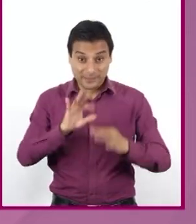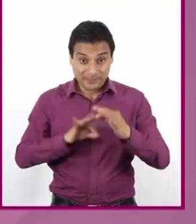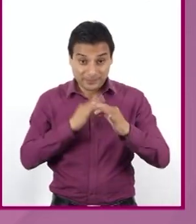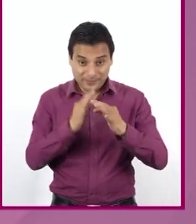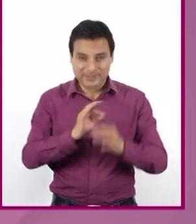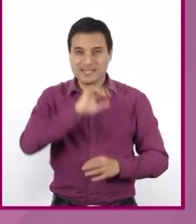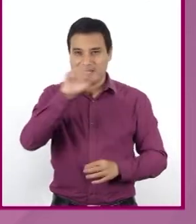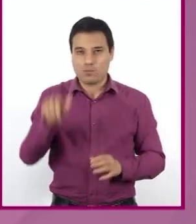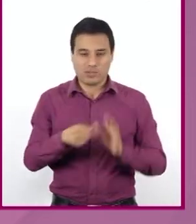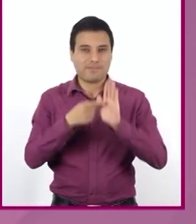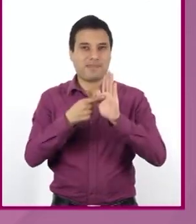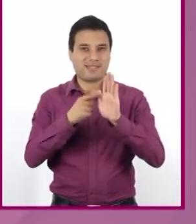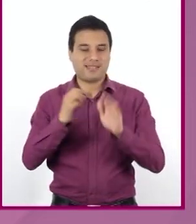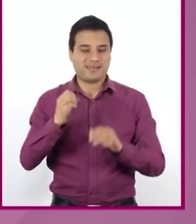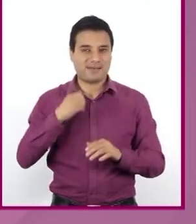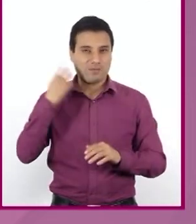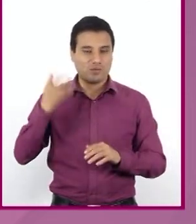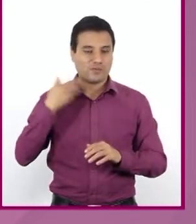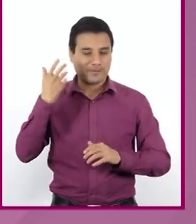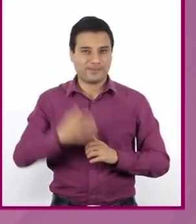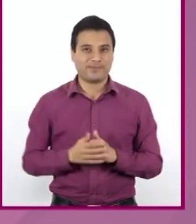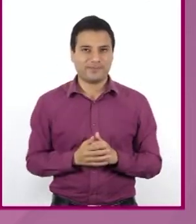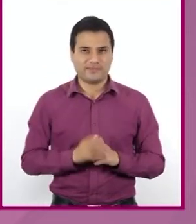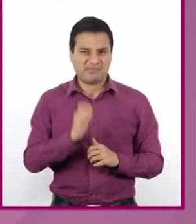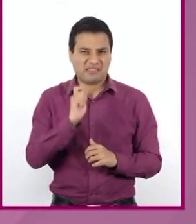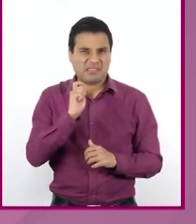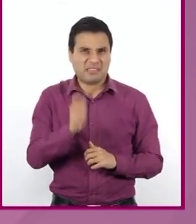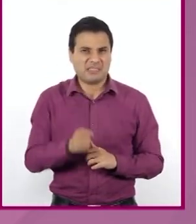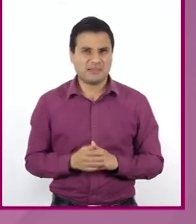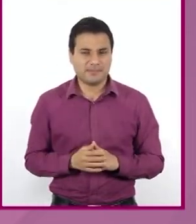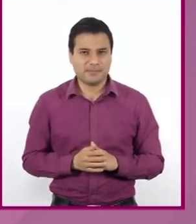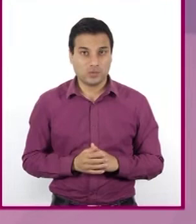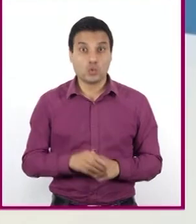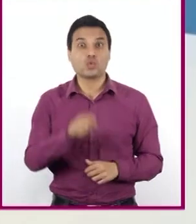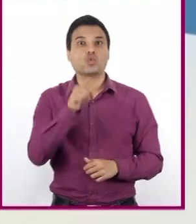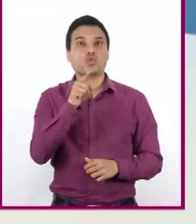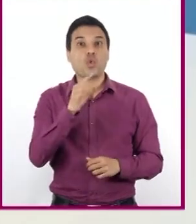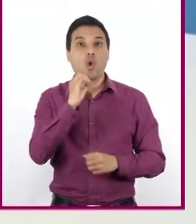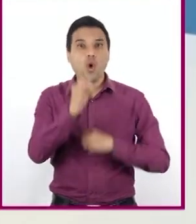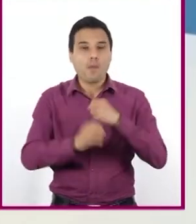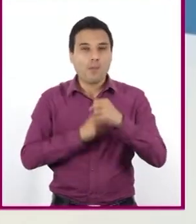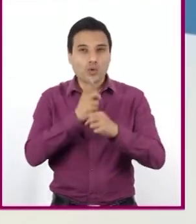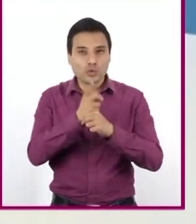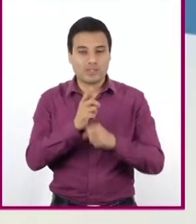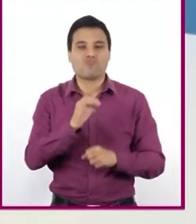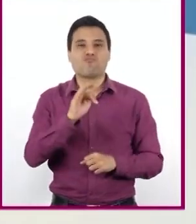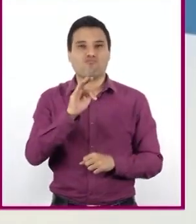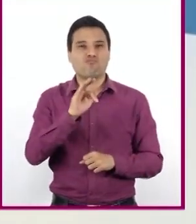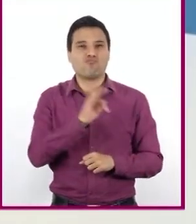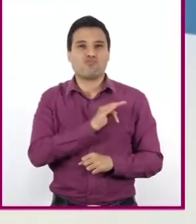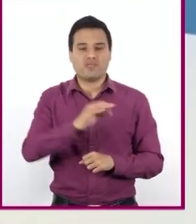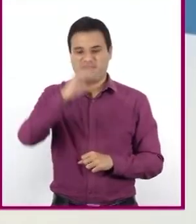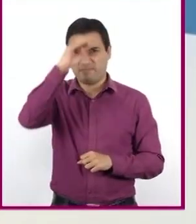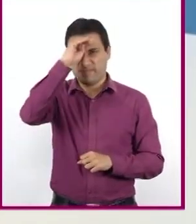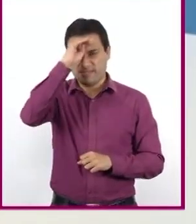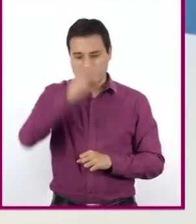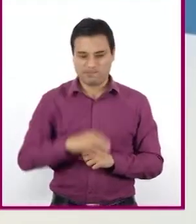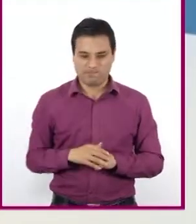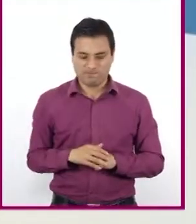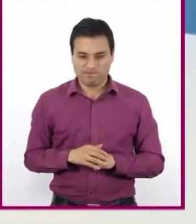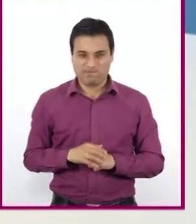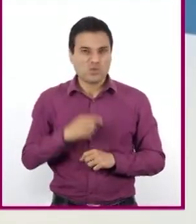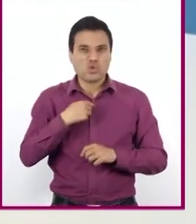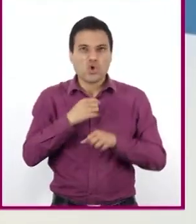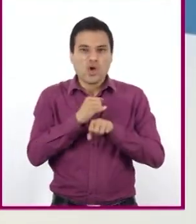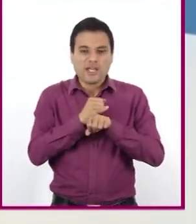En la presentación de resultados, ustedes tendrán la oportunidad de elegir la forma y producto en el que